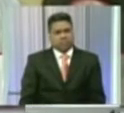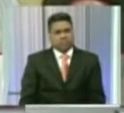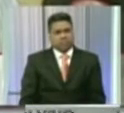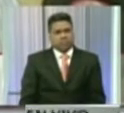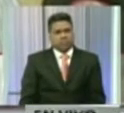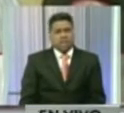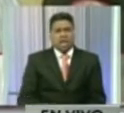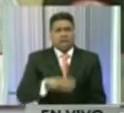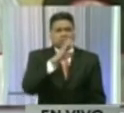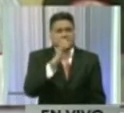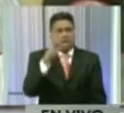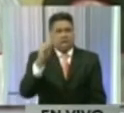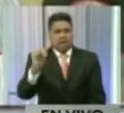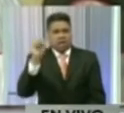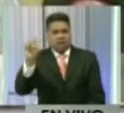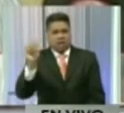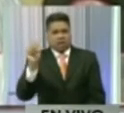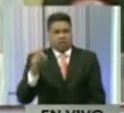CNN.